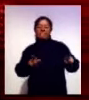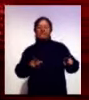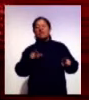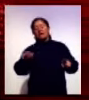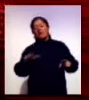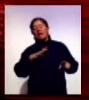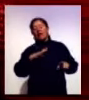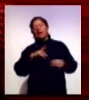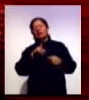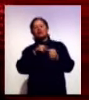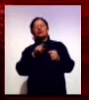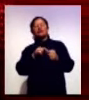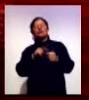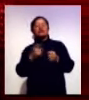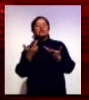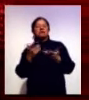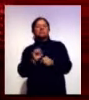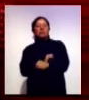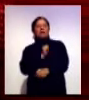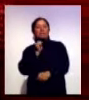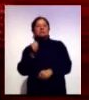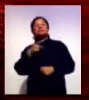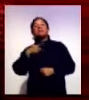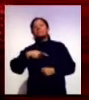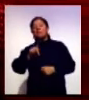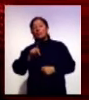fueron colores cálidos, pero sin perder